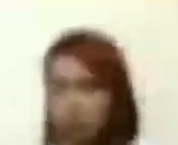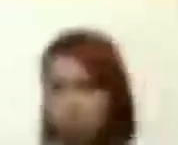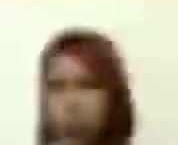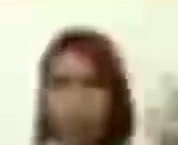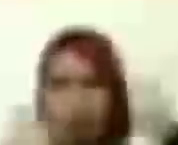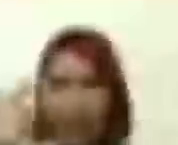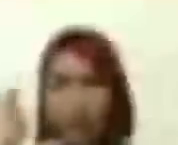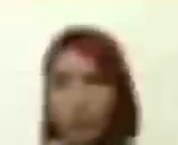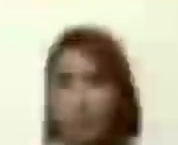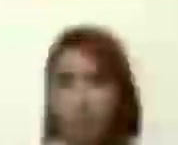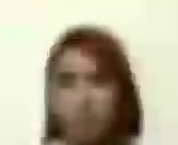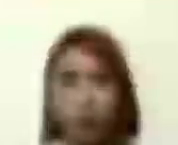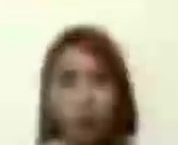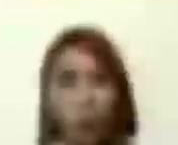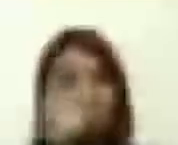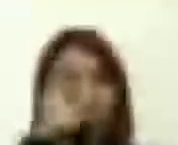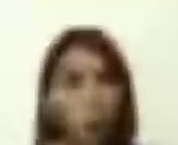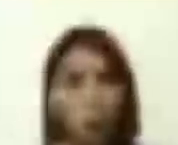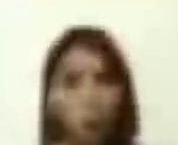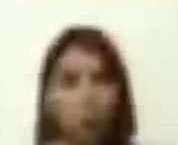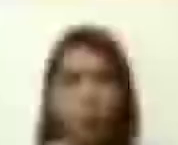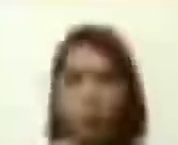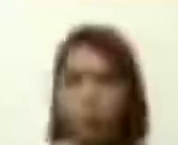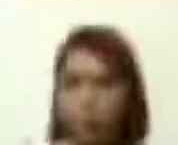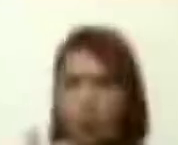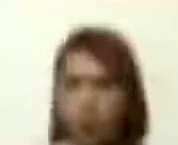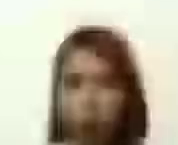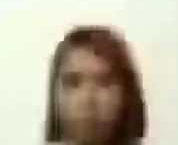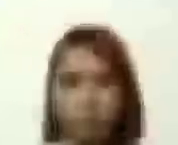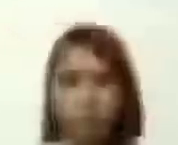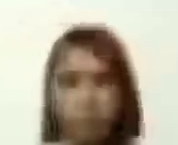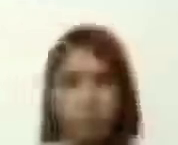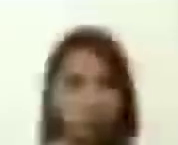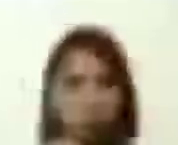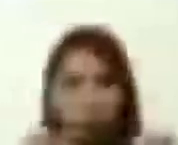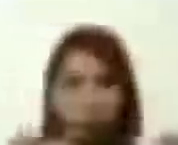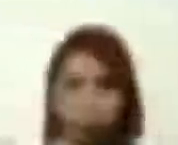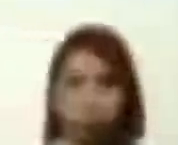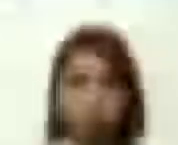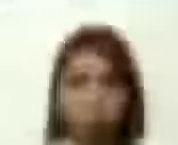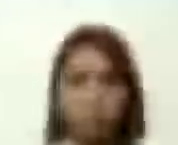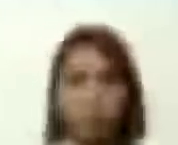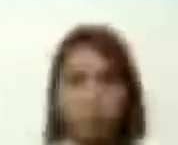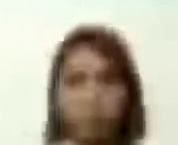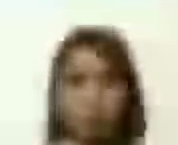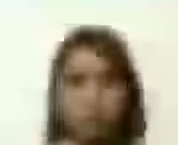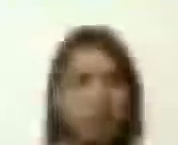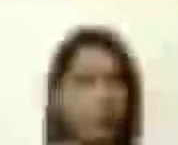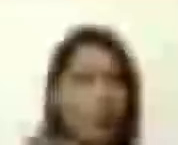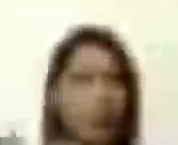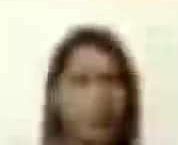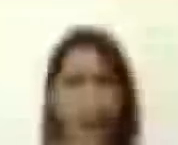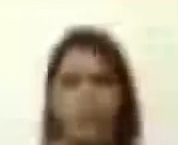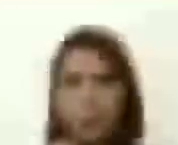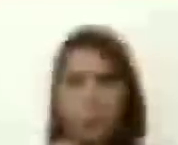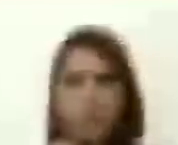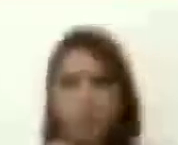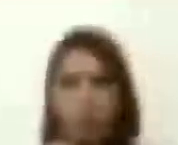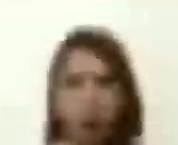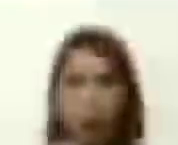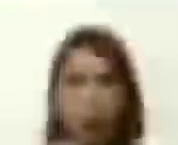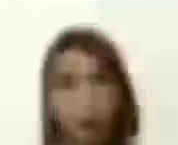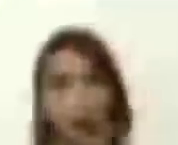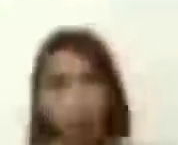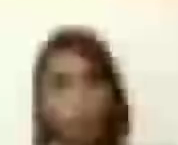que Venezuela era un enemigo para su seguridad, nosotros veníamos de salarios entre 300 a